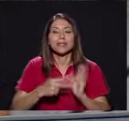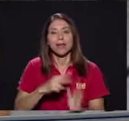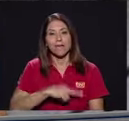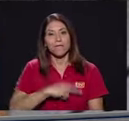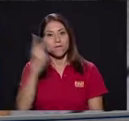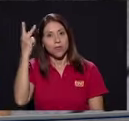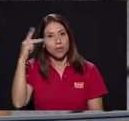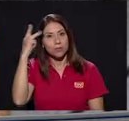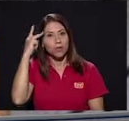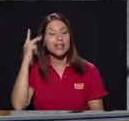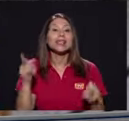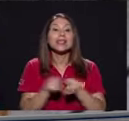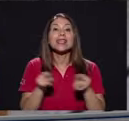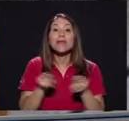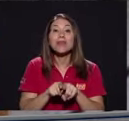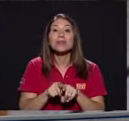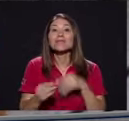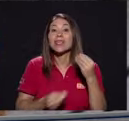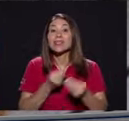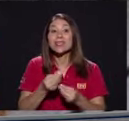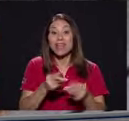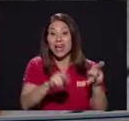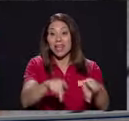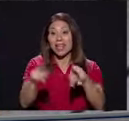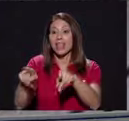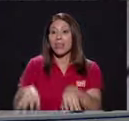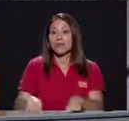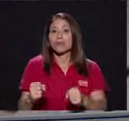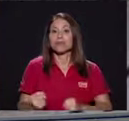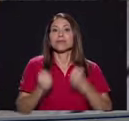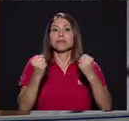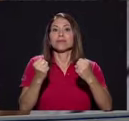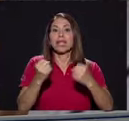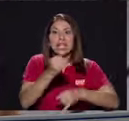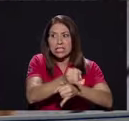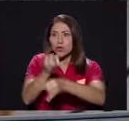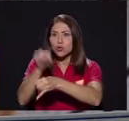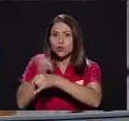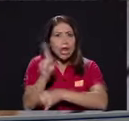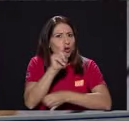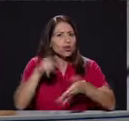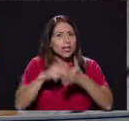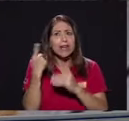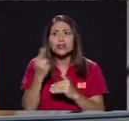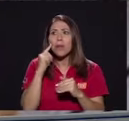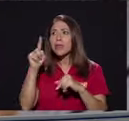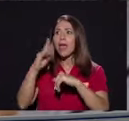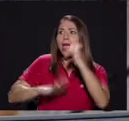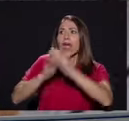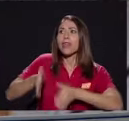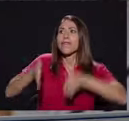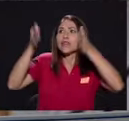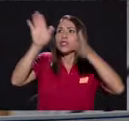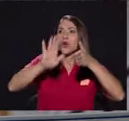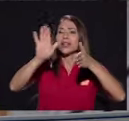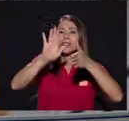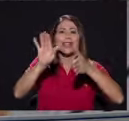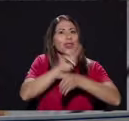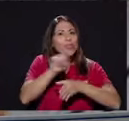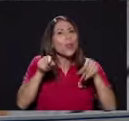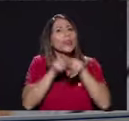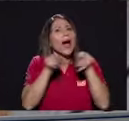de empoderamiento hacia la gente y de dejar de ver la institucionalidad como el edificio gris y entender que habemos personas de este lado que también